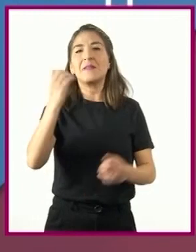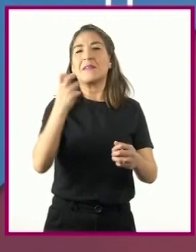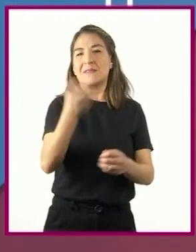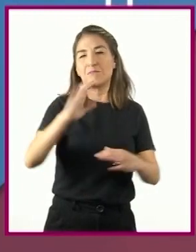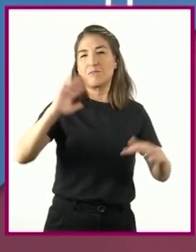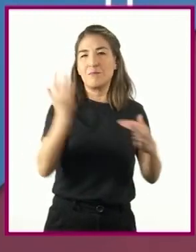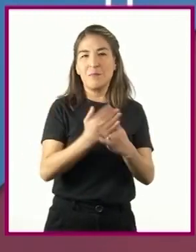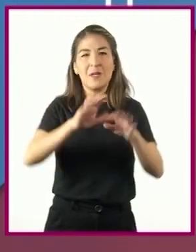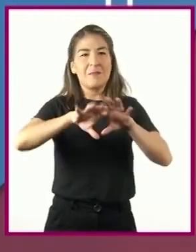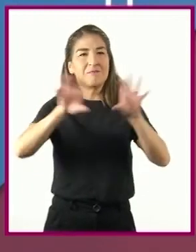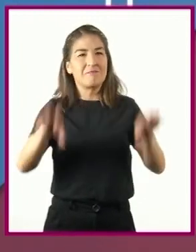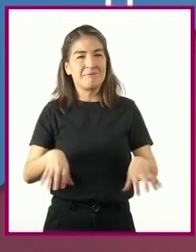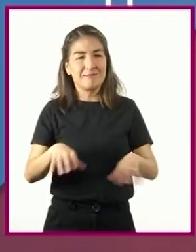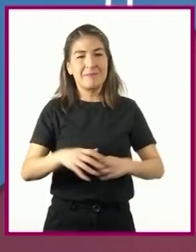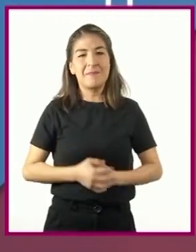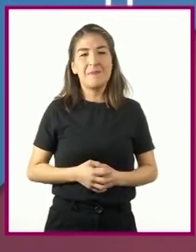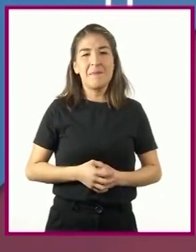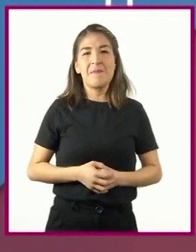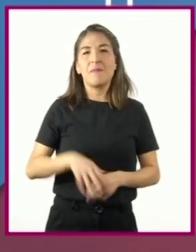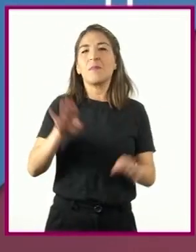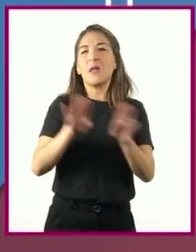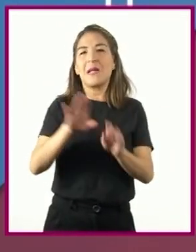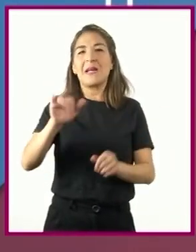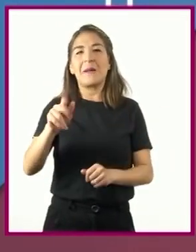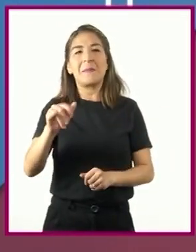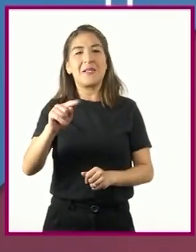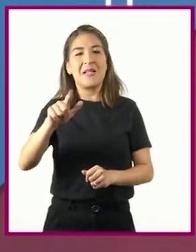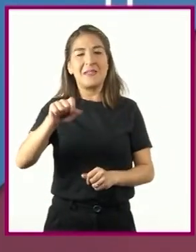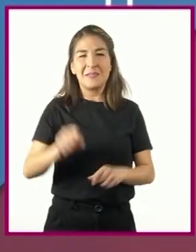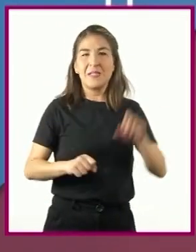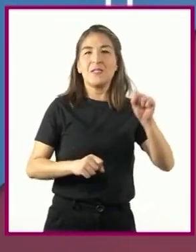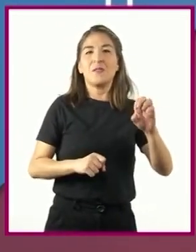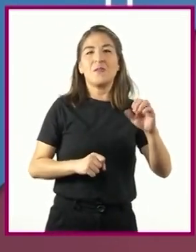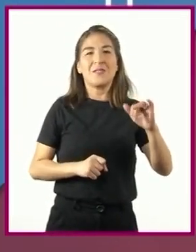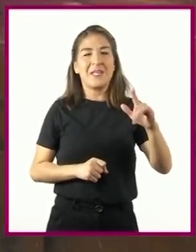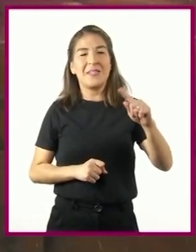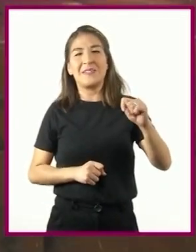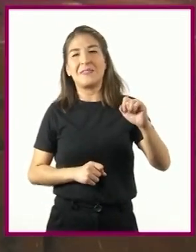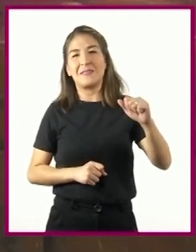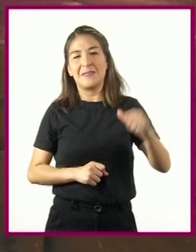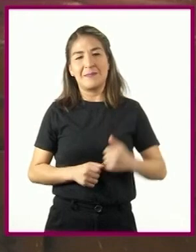mundo en dos bloques, el capitalista y el socialista.